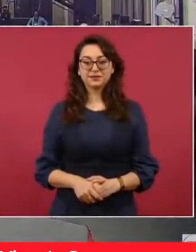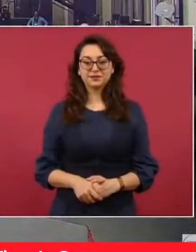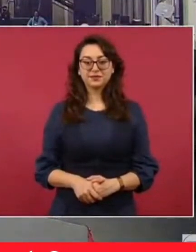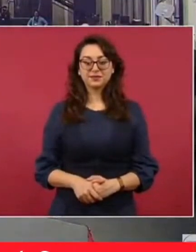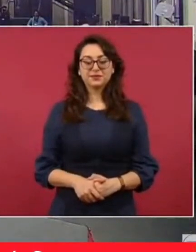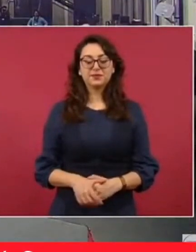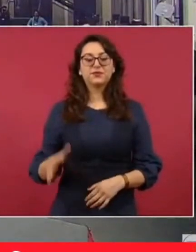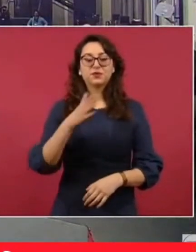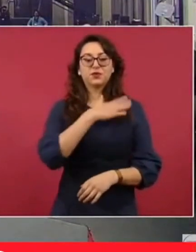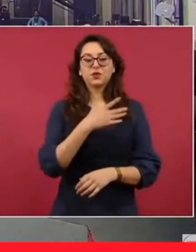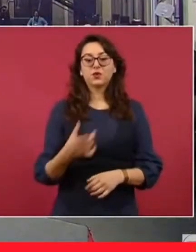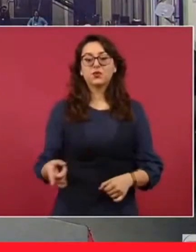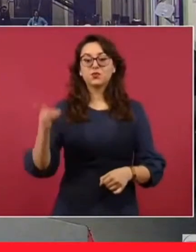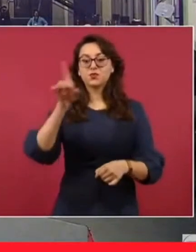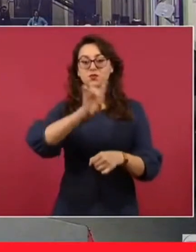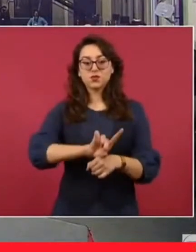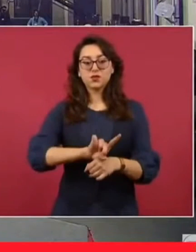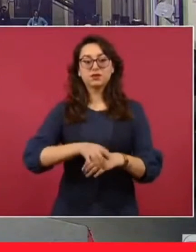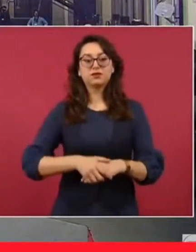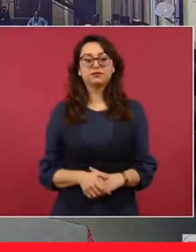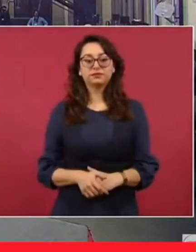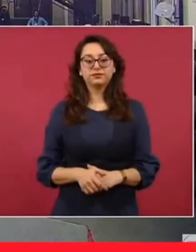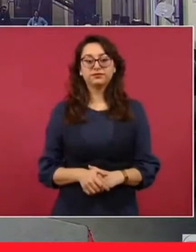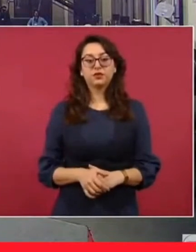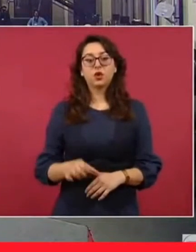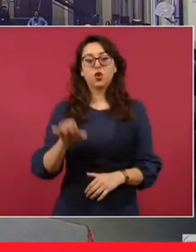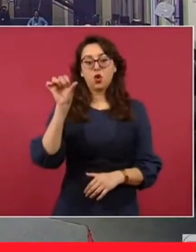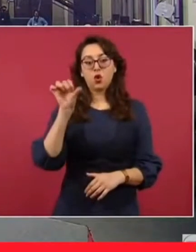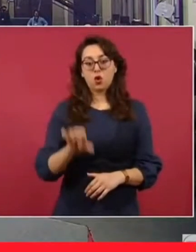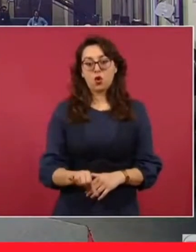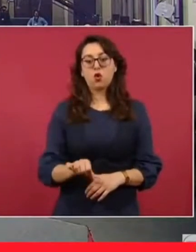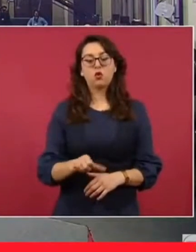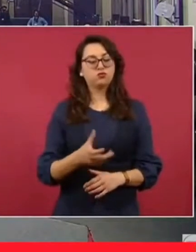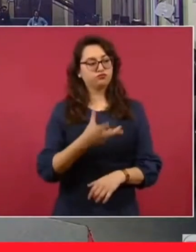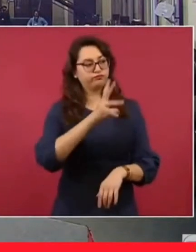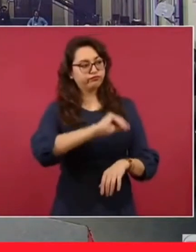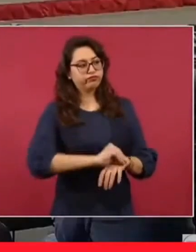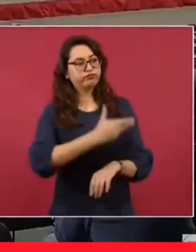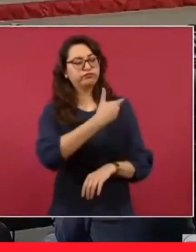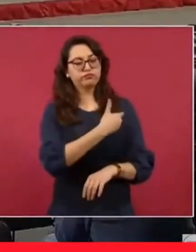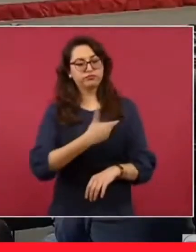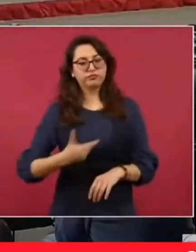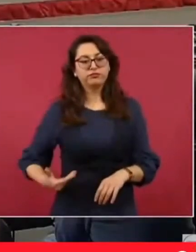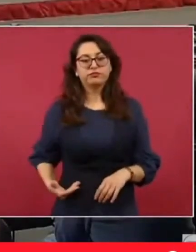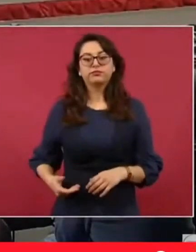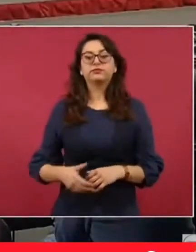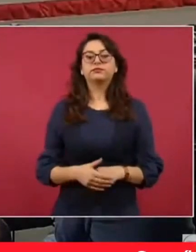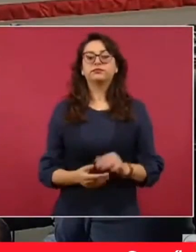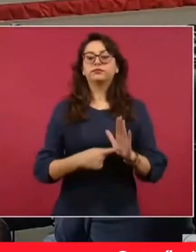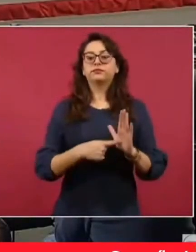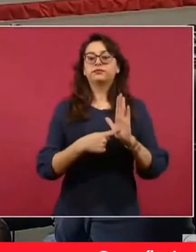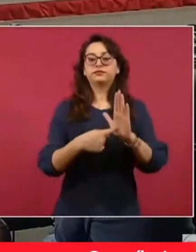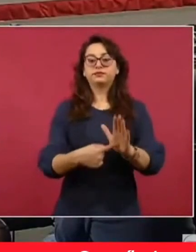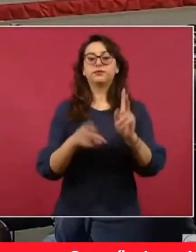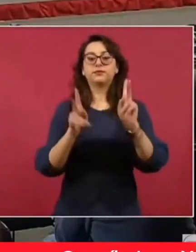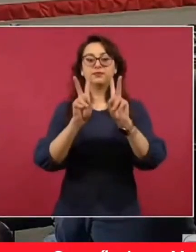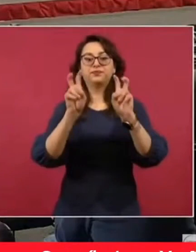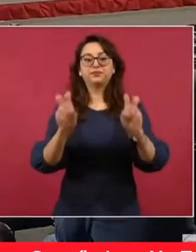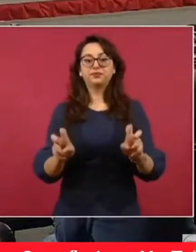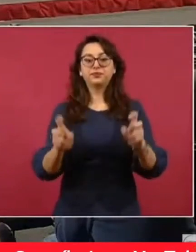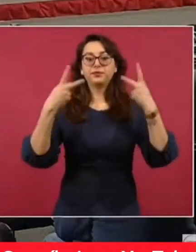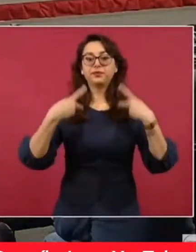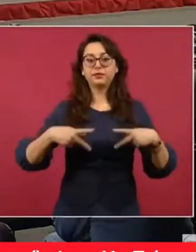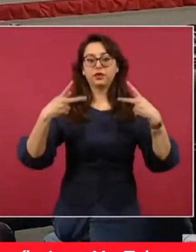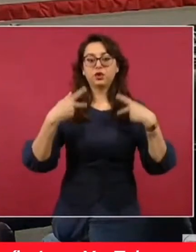Muy buenos días. Vamos a abordar esta mañana, con el permiso del señor presidente, lo referente a la pensión para personas